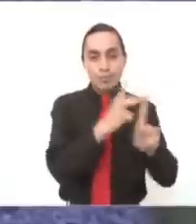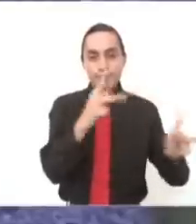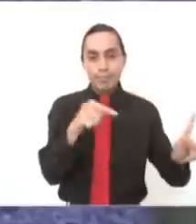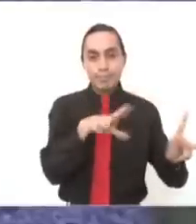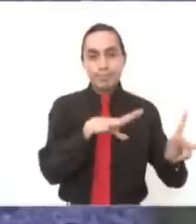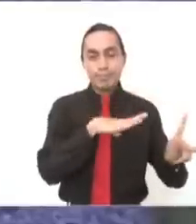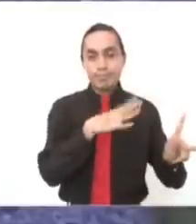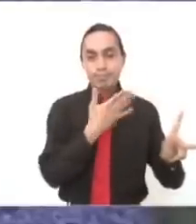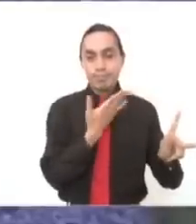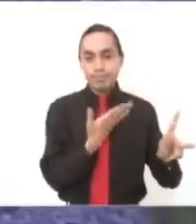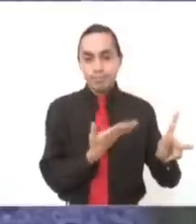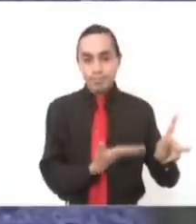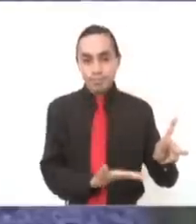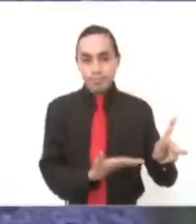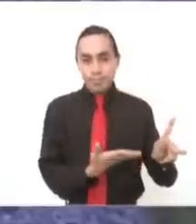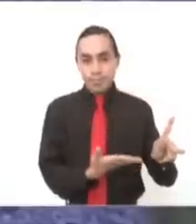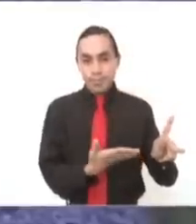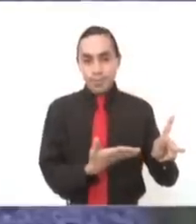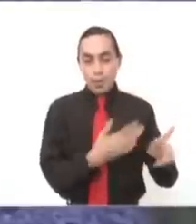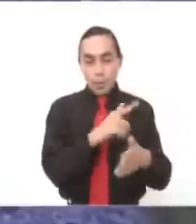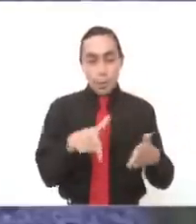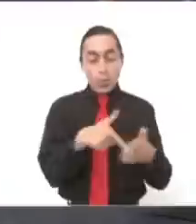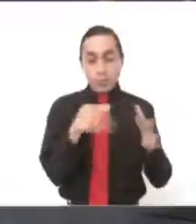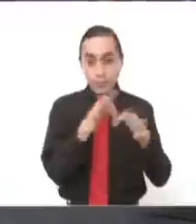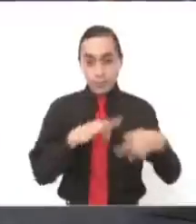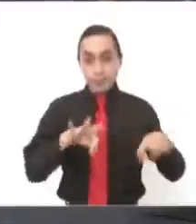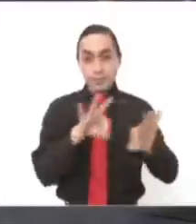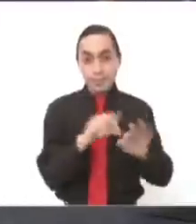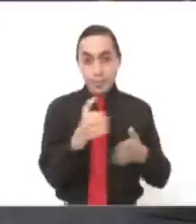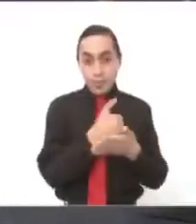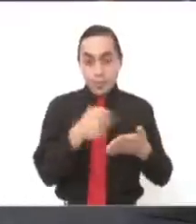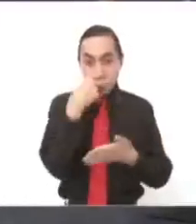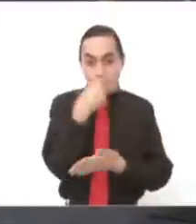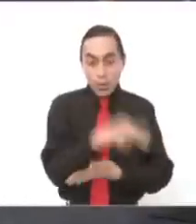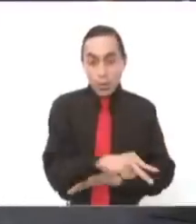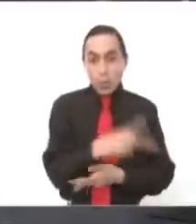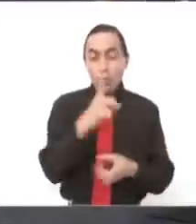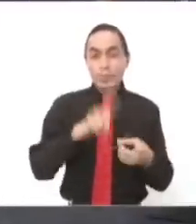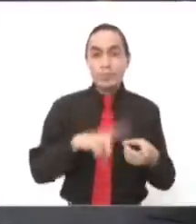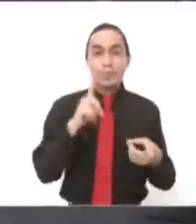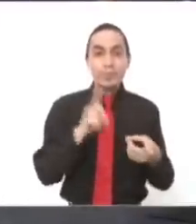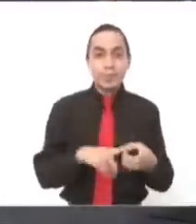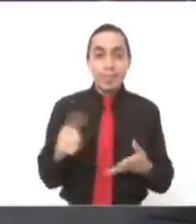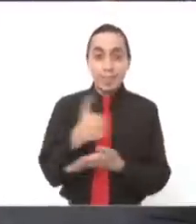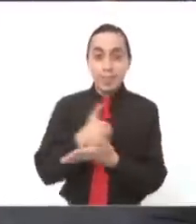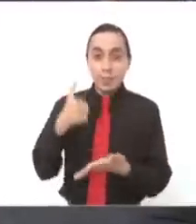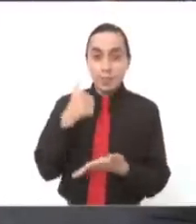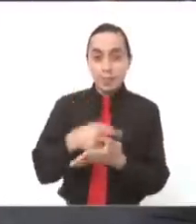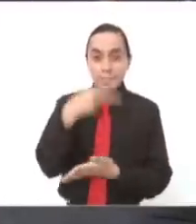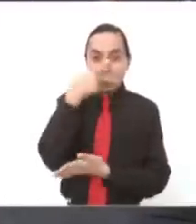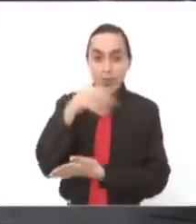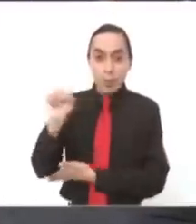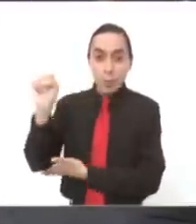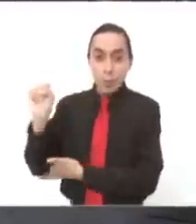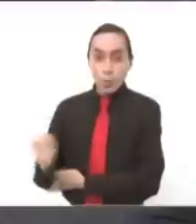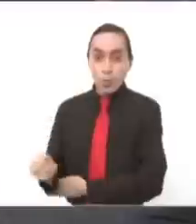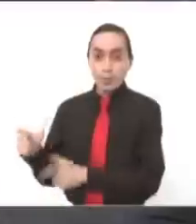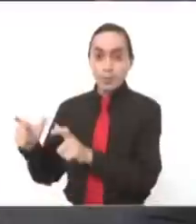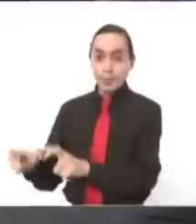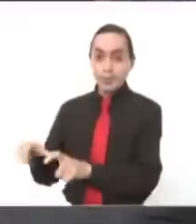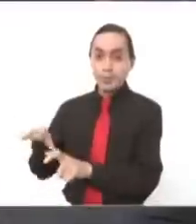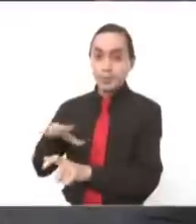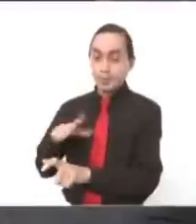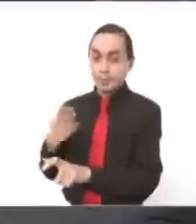muy sensible de nuestra gran Ciudad de México, que es en el sur de la Ciudad de México. Vamos